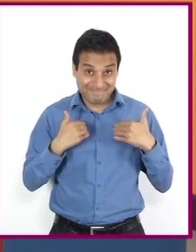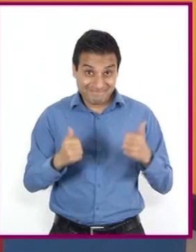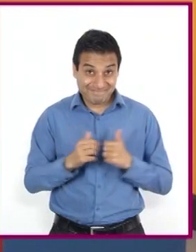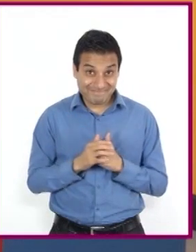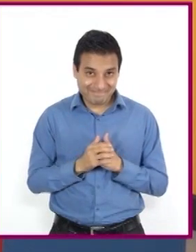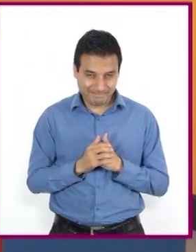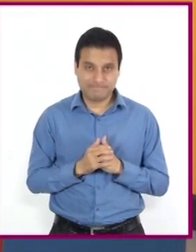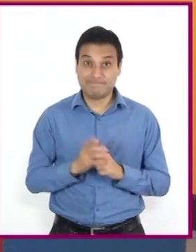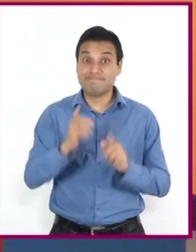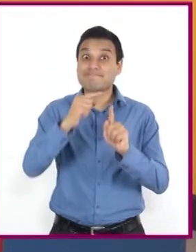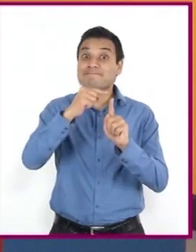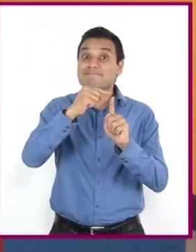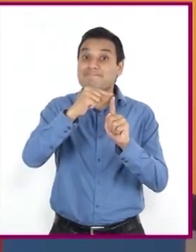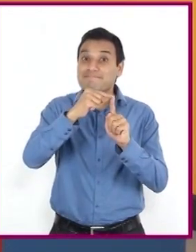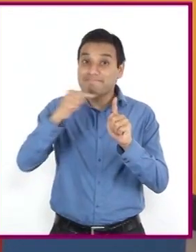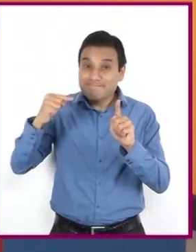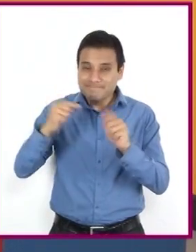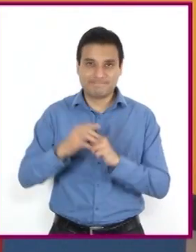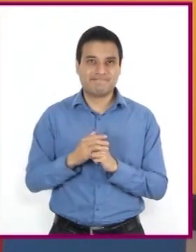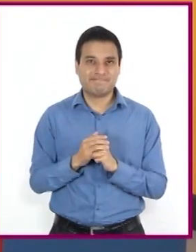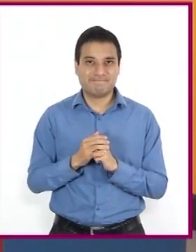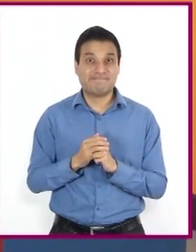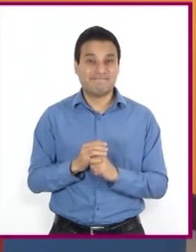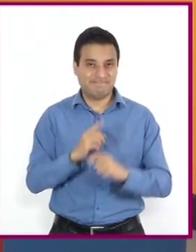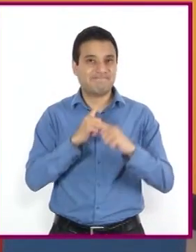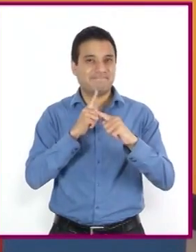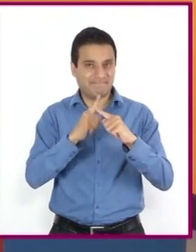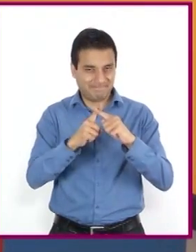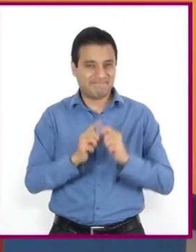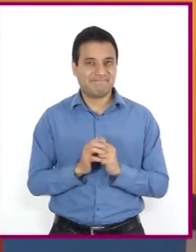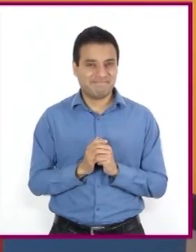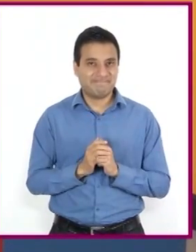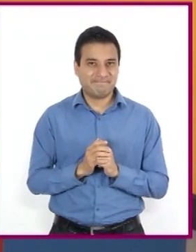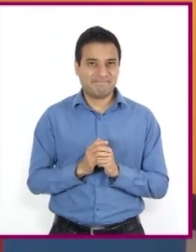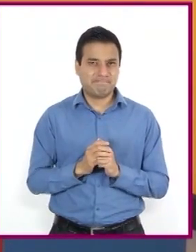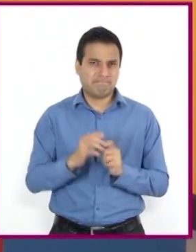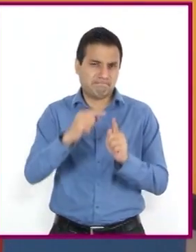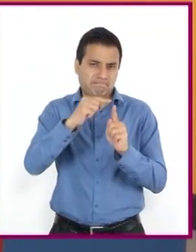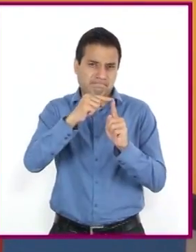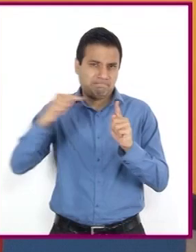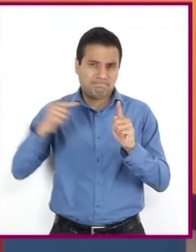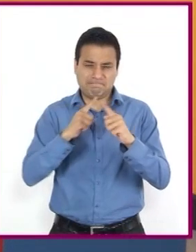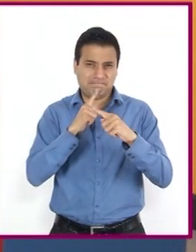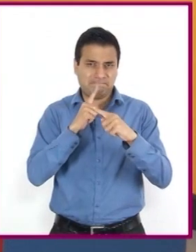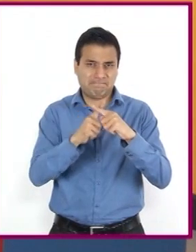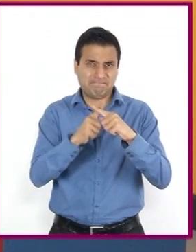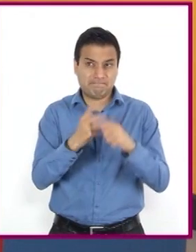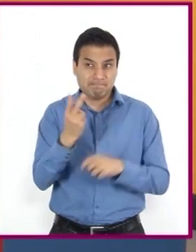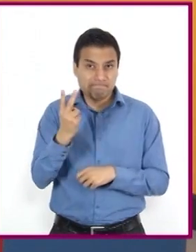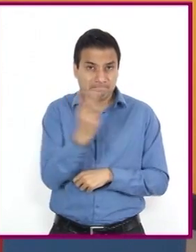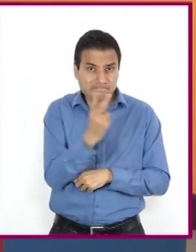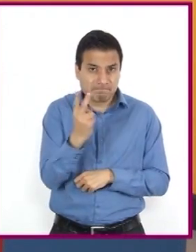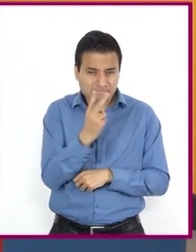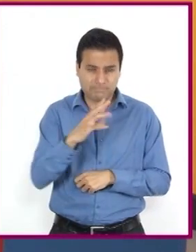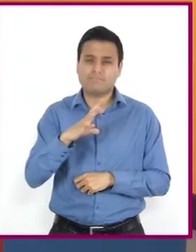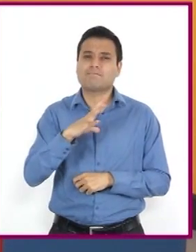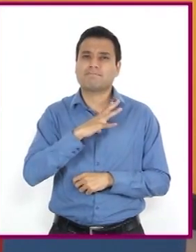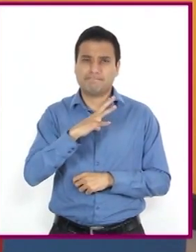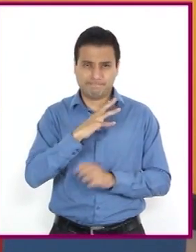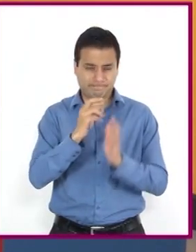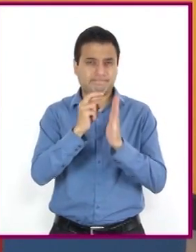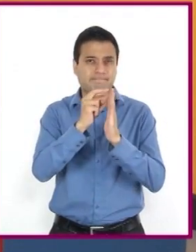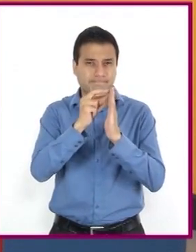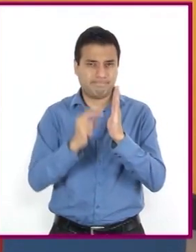dos divisiones como ya lo habíamos dicho, y las divisiones como las multiplicaciones tienen reglas, así que